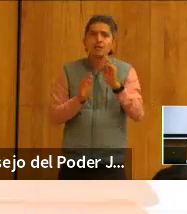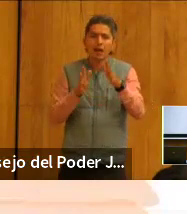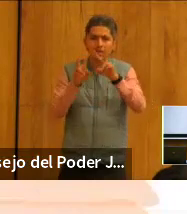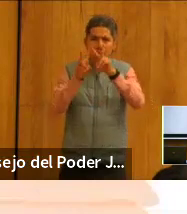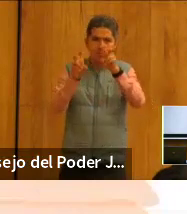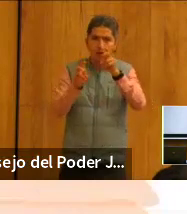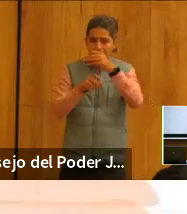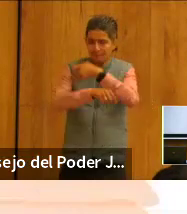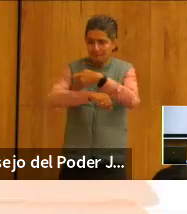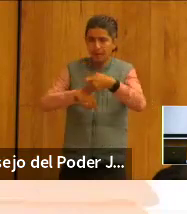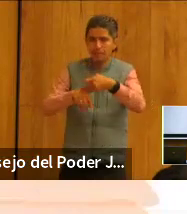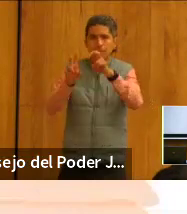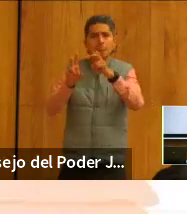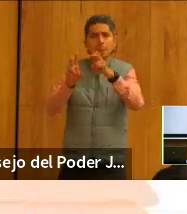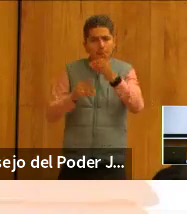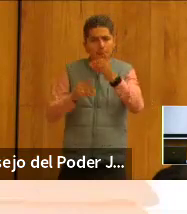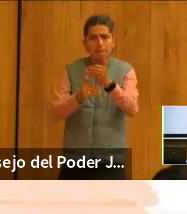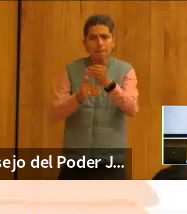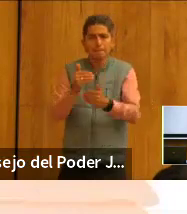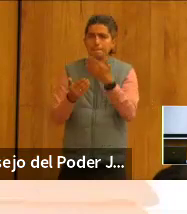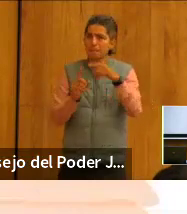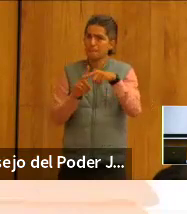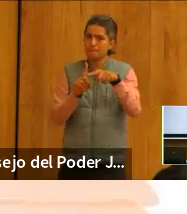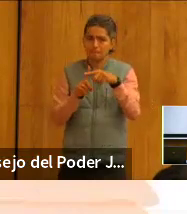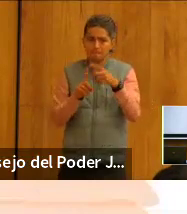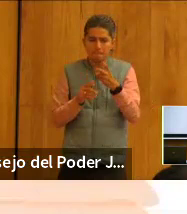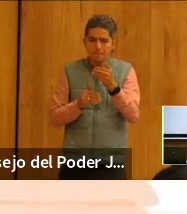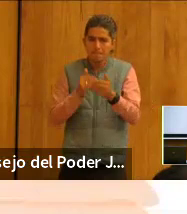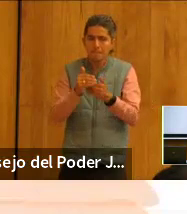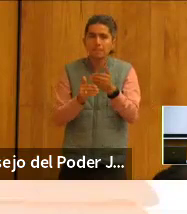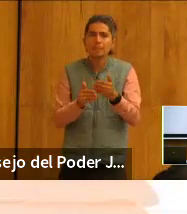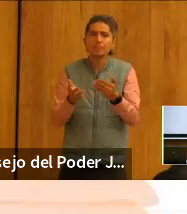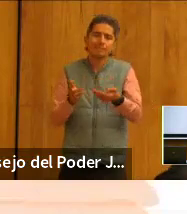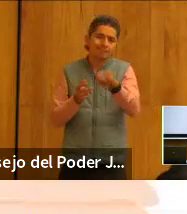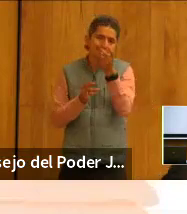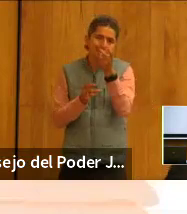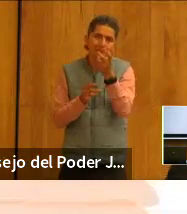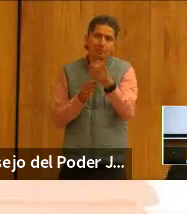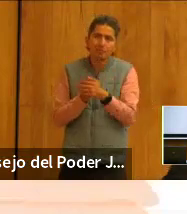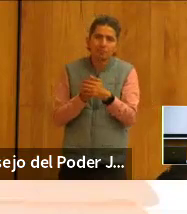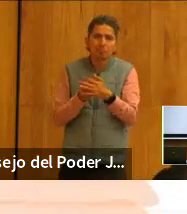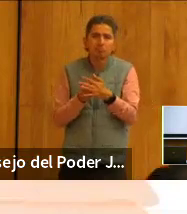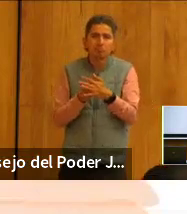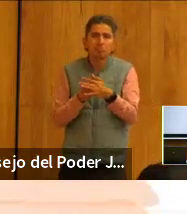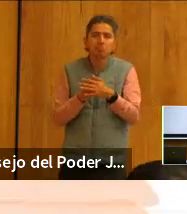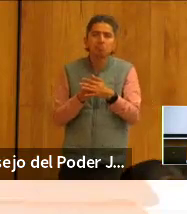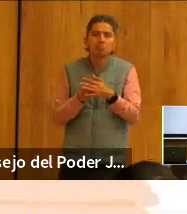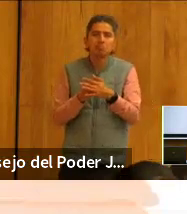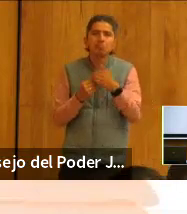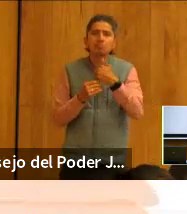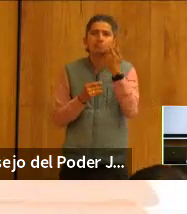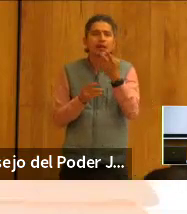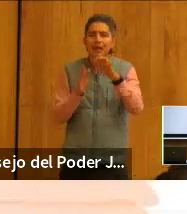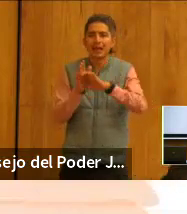un gran camino andado en este sentido y por ello, pues, puse a manera